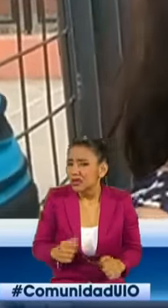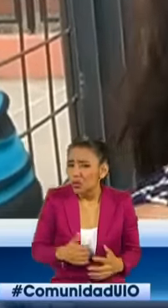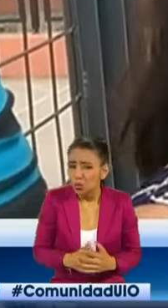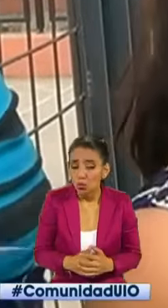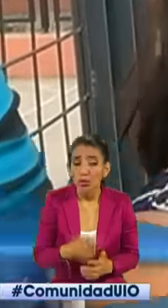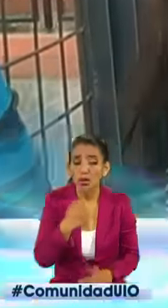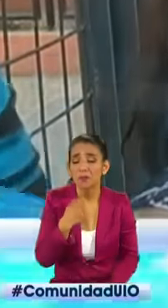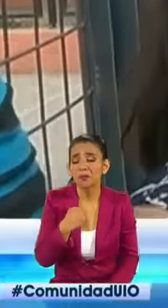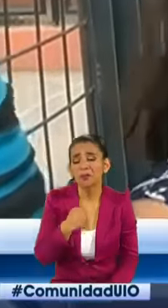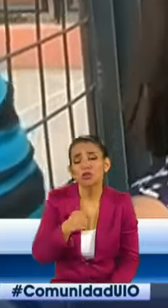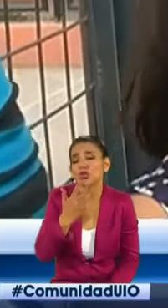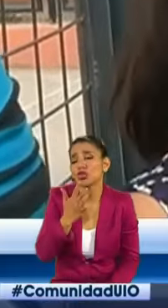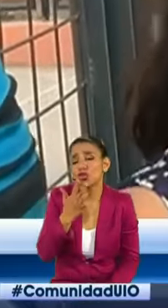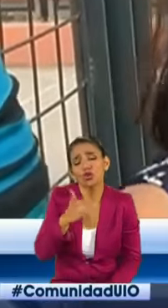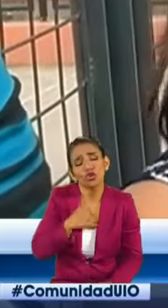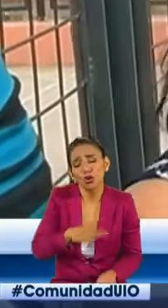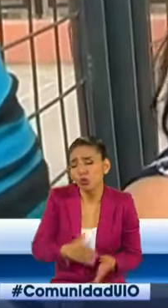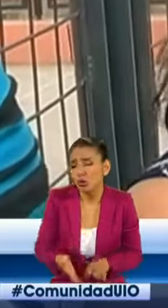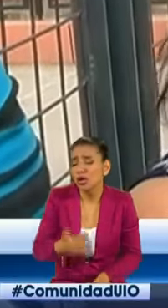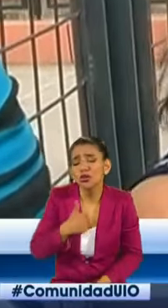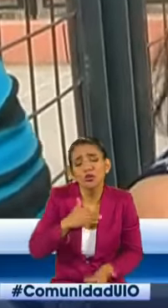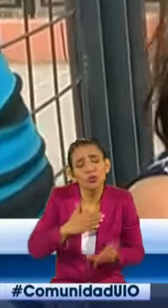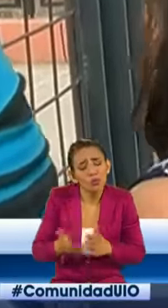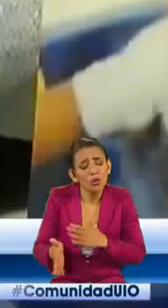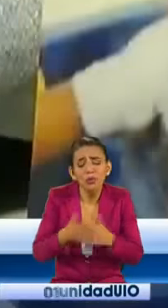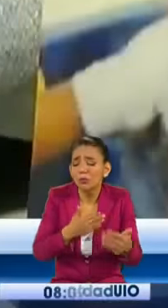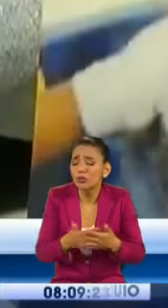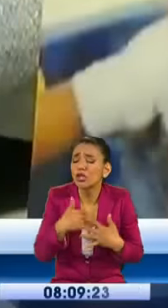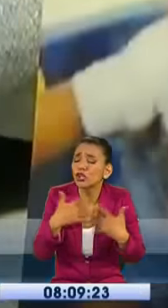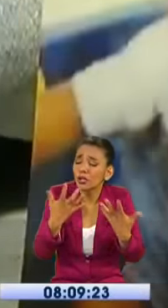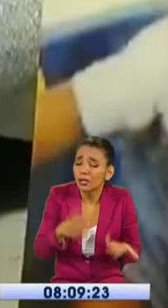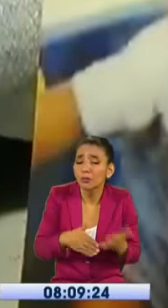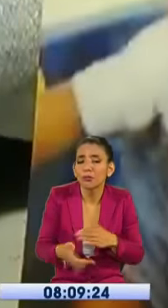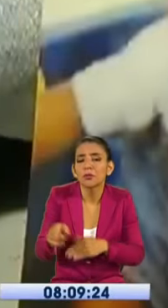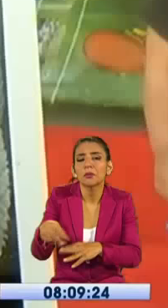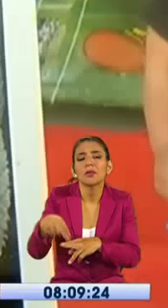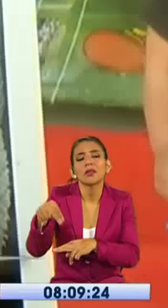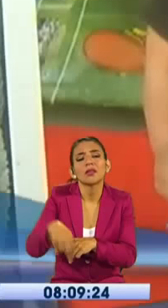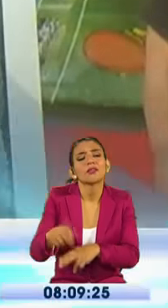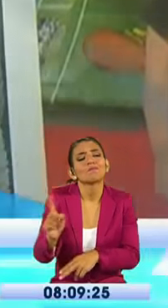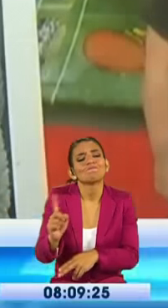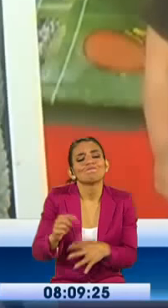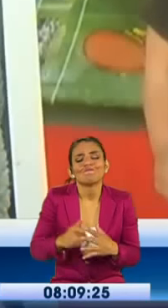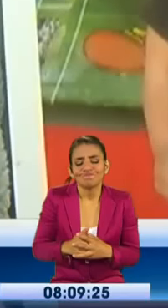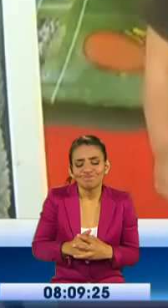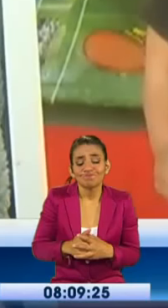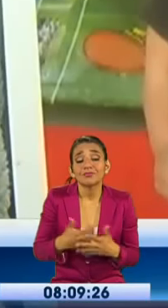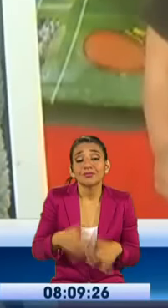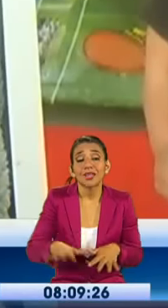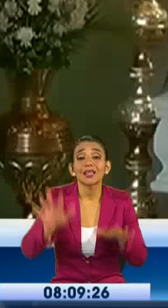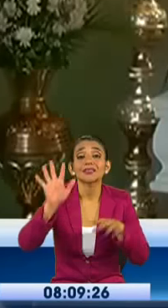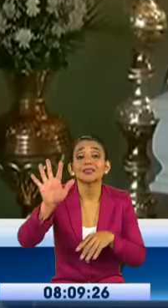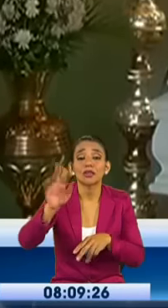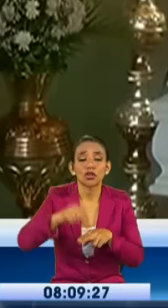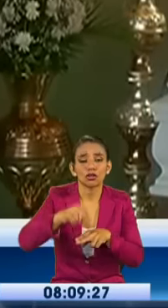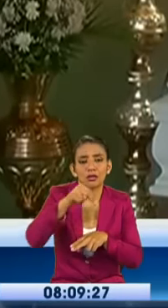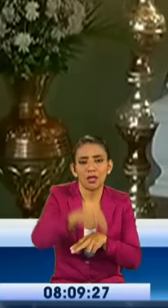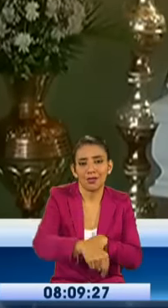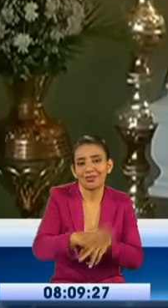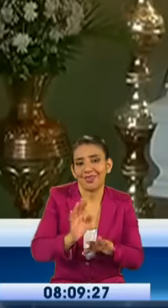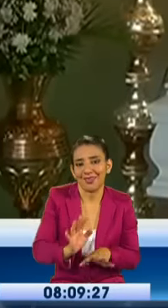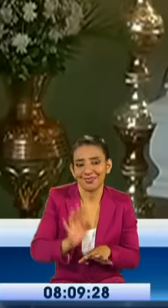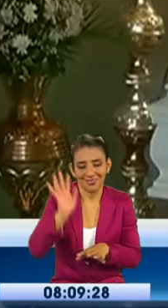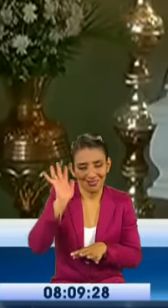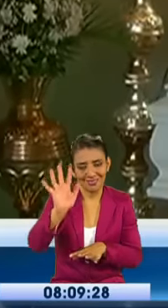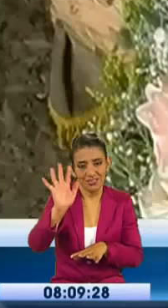mil veces haber sido ella y no la bebé que apenas tenía 4 añitos. Para sus abuelos era la quinta de sus nietos. Los fines de semana procuraba